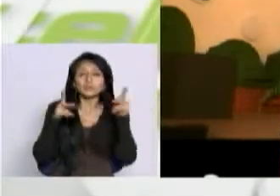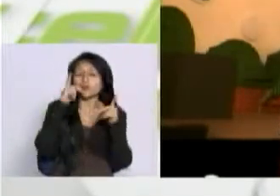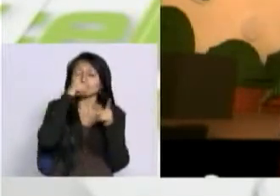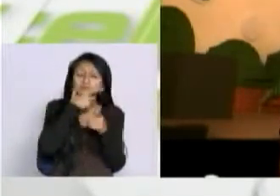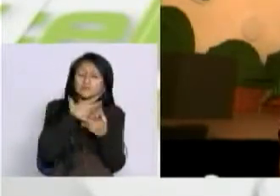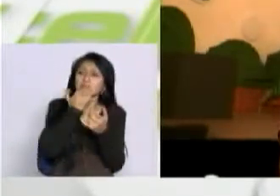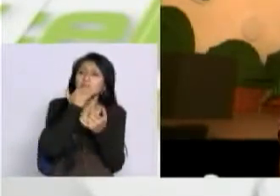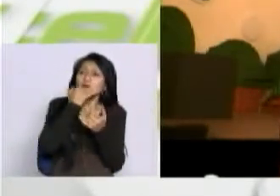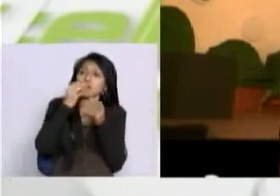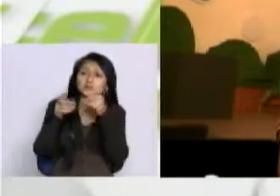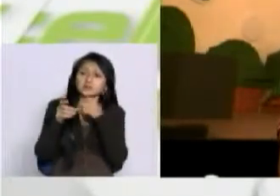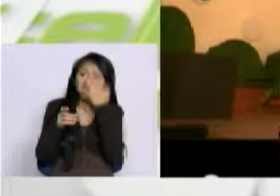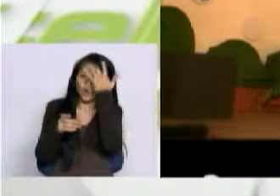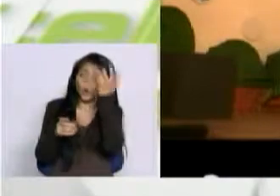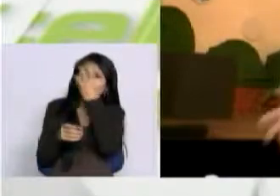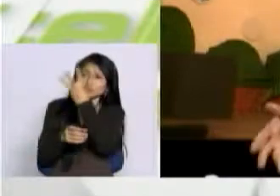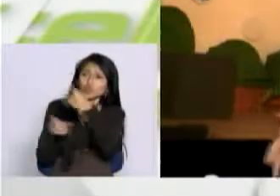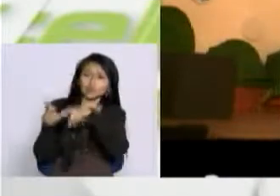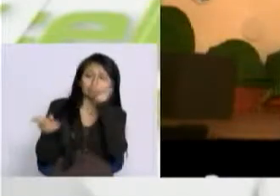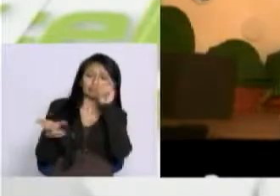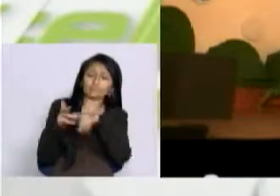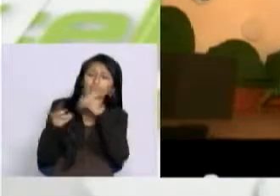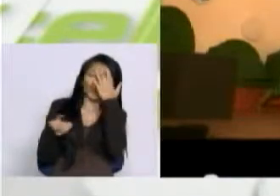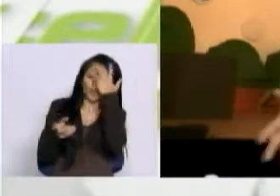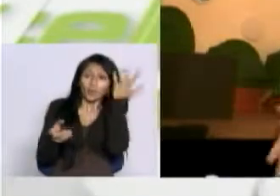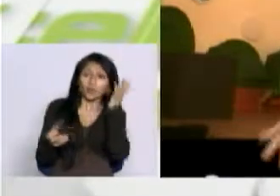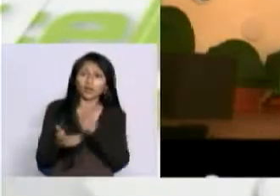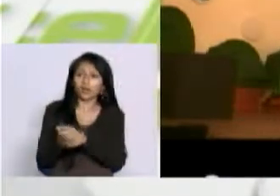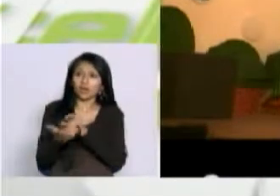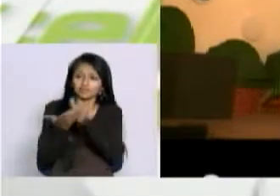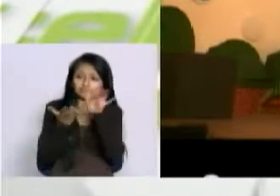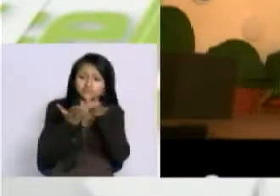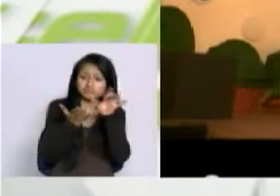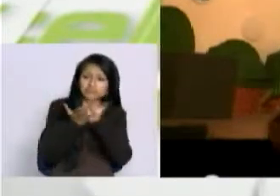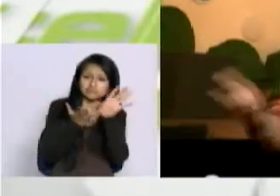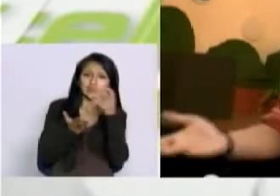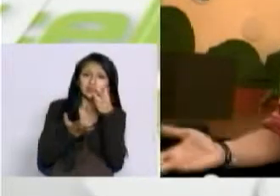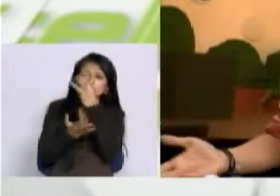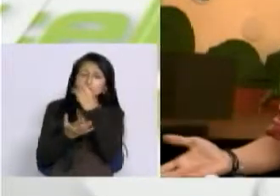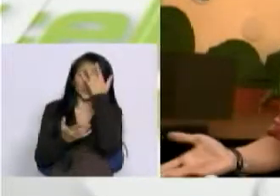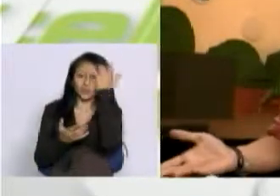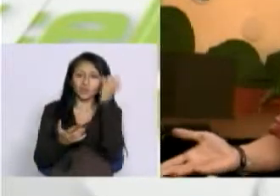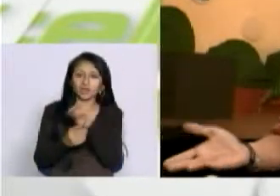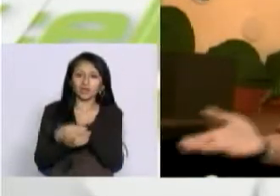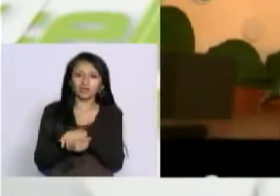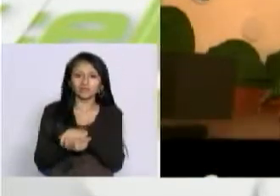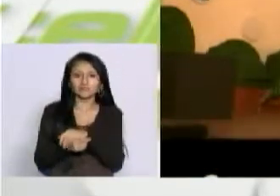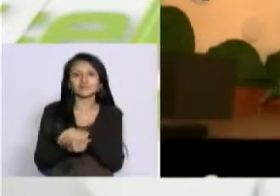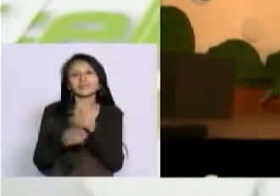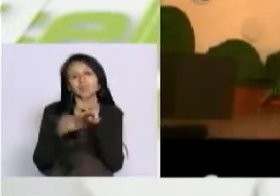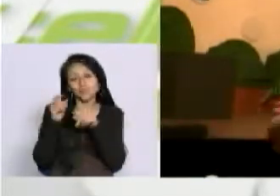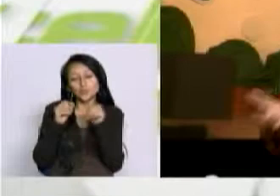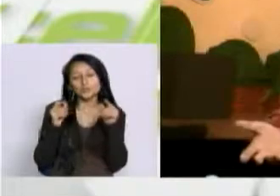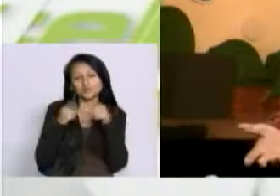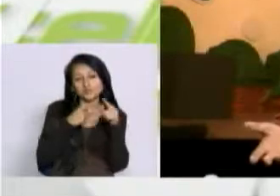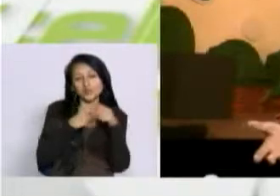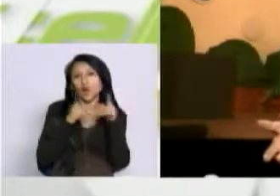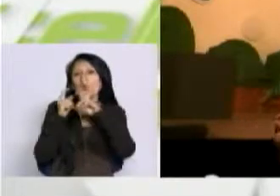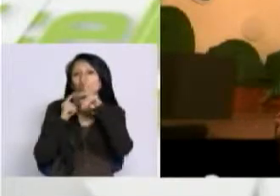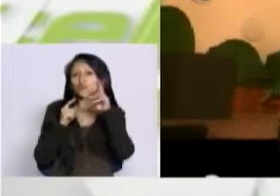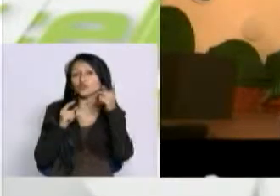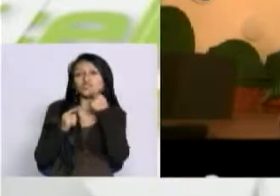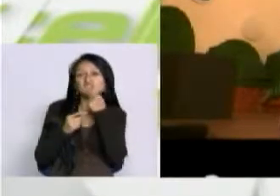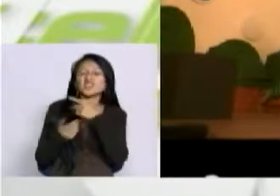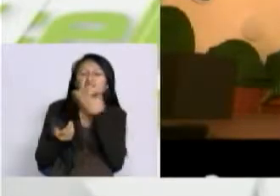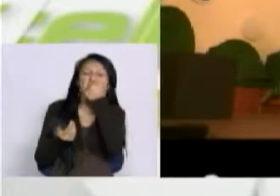Otra persona nos dijo sí, que se van los tres, que se vayan, que no sé qué. Comentarios positivos y negativos